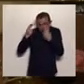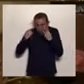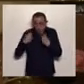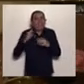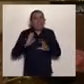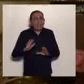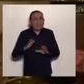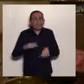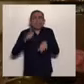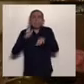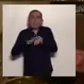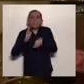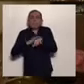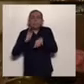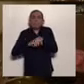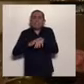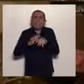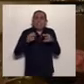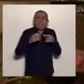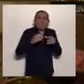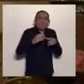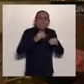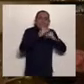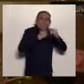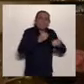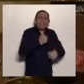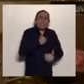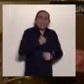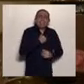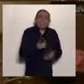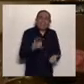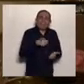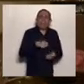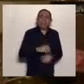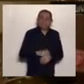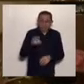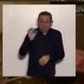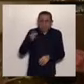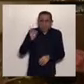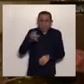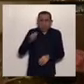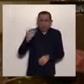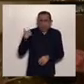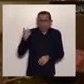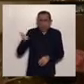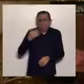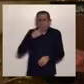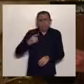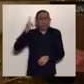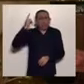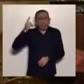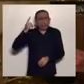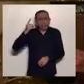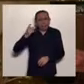así se pudo hacer cargo de la Sagrada Familia. Así pudo realmente reconocer ese llamado de Dios